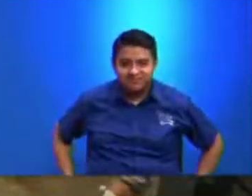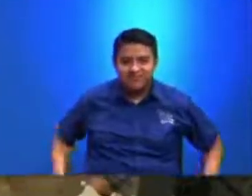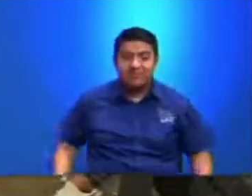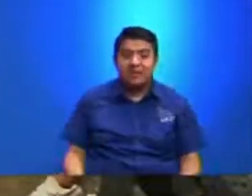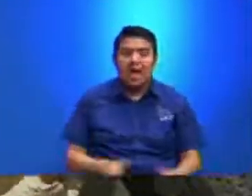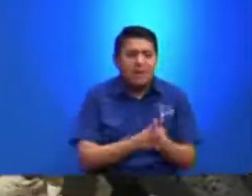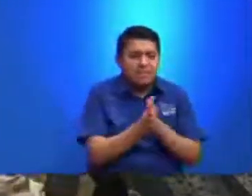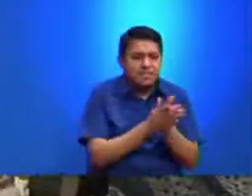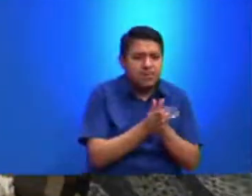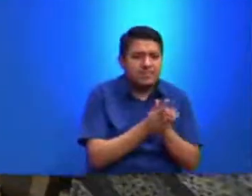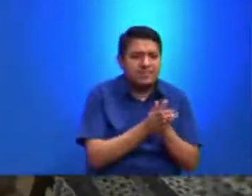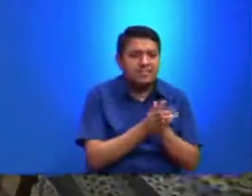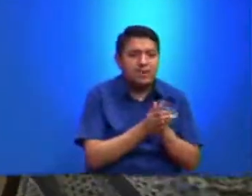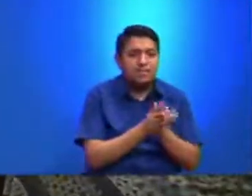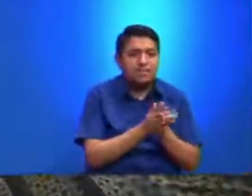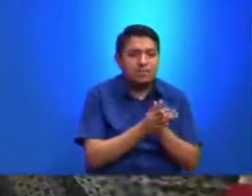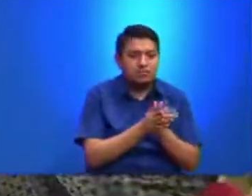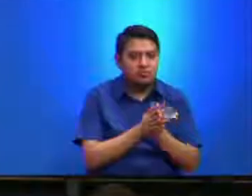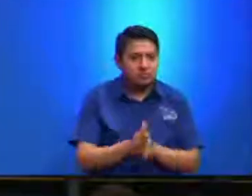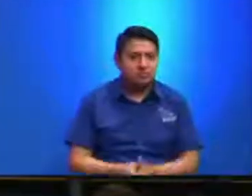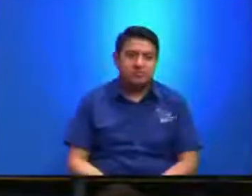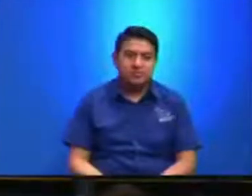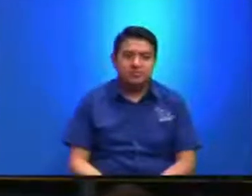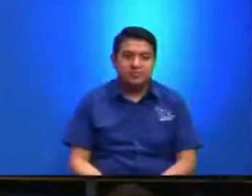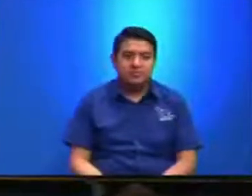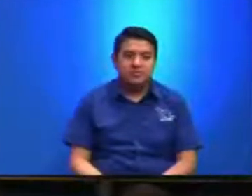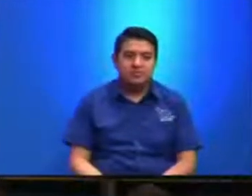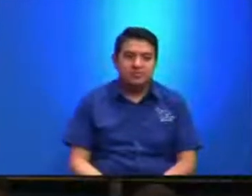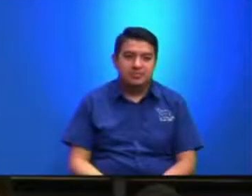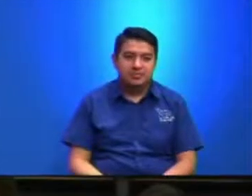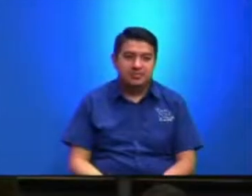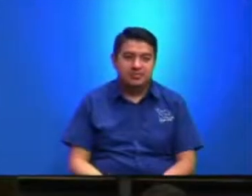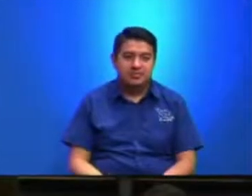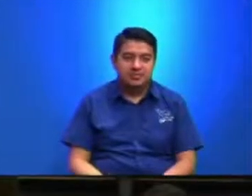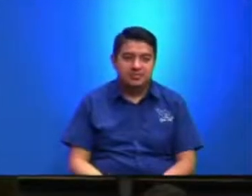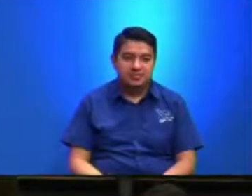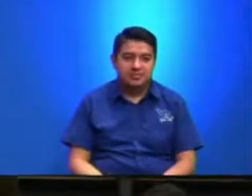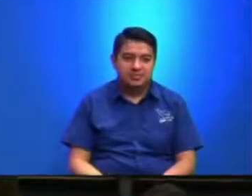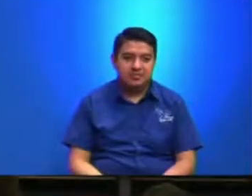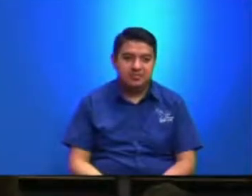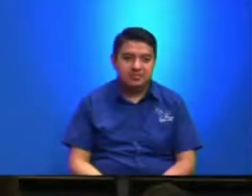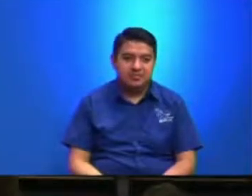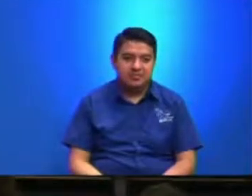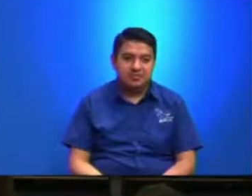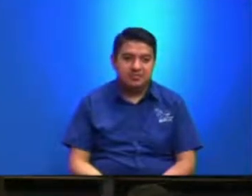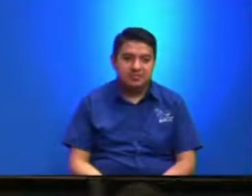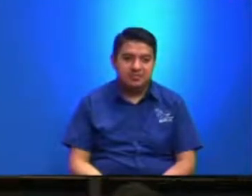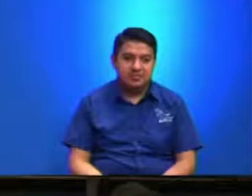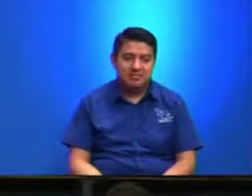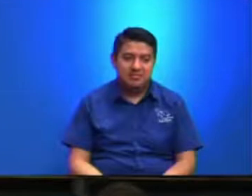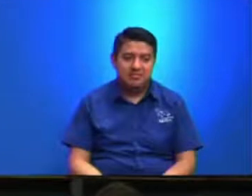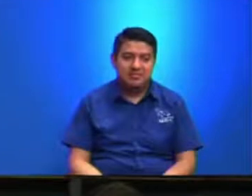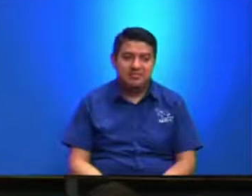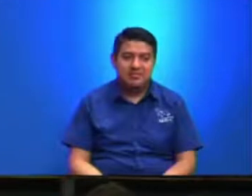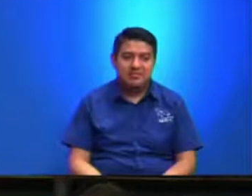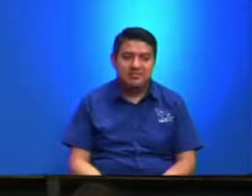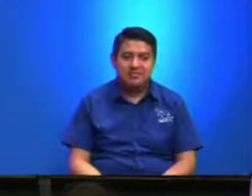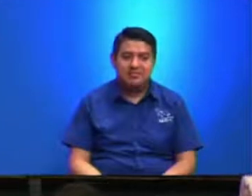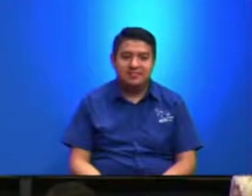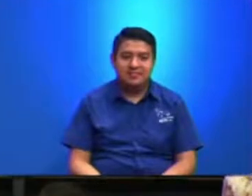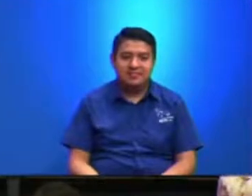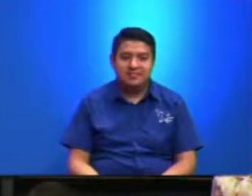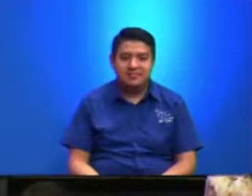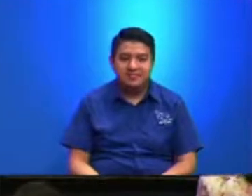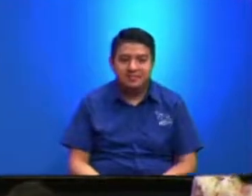aprovechemos. Sí, a mí todavía no se me ha quitado la costumbre de decir, echen una manita y agárrenla de la mano, y con mucho cuidadito, ¿eh?